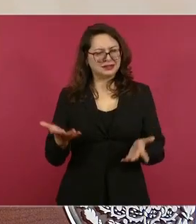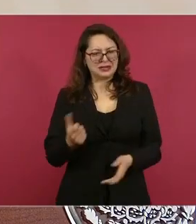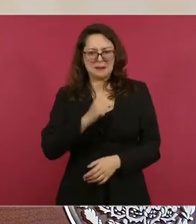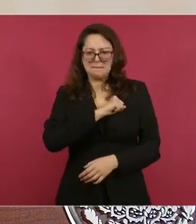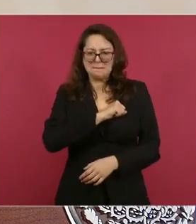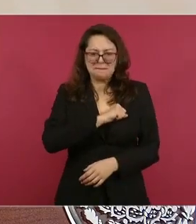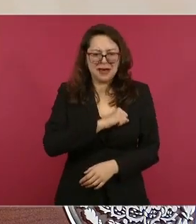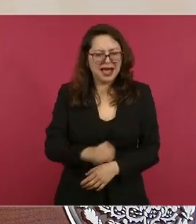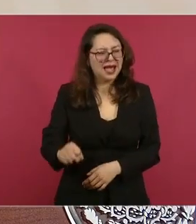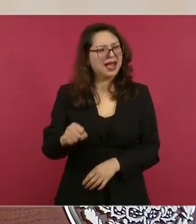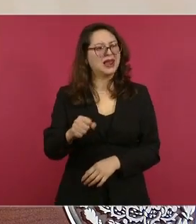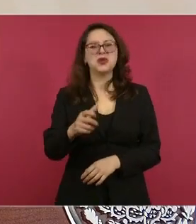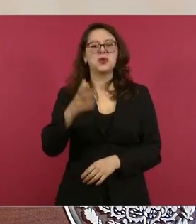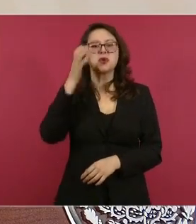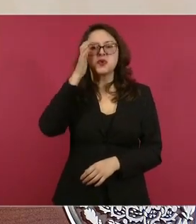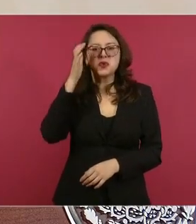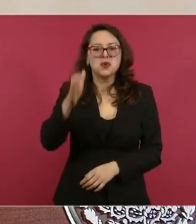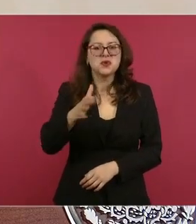tendenciosa, corrupta,